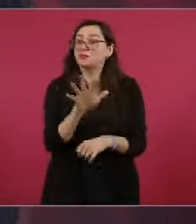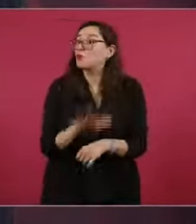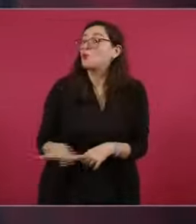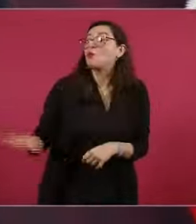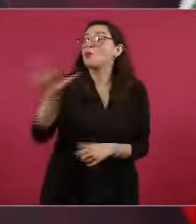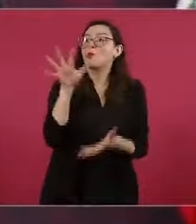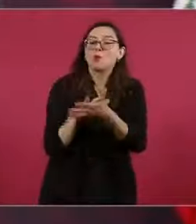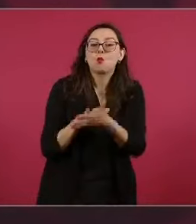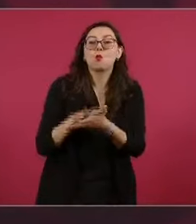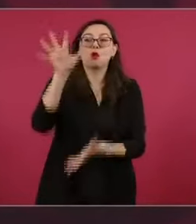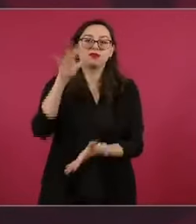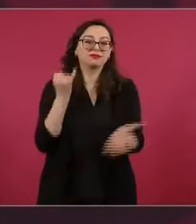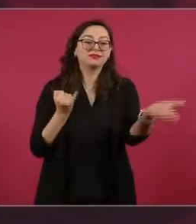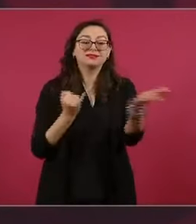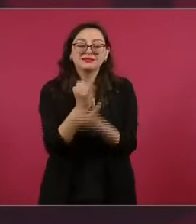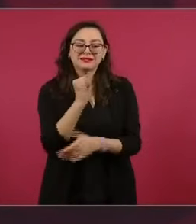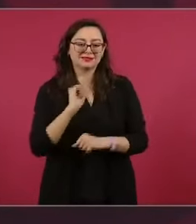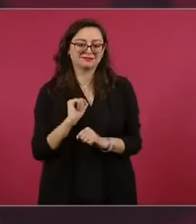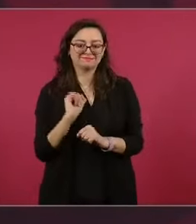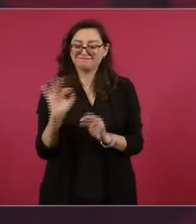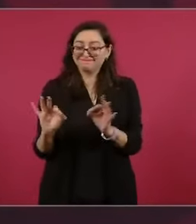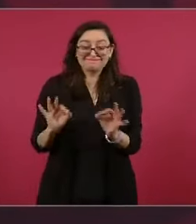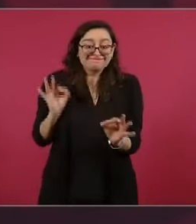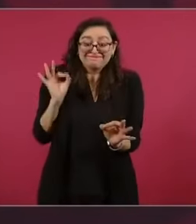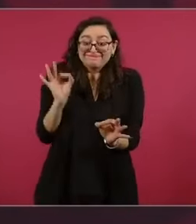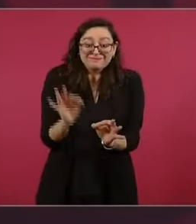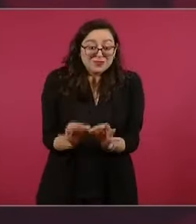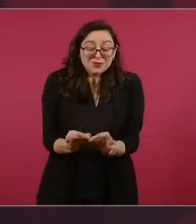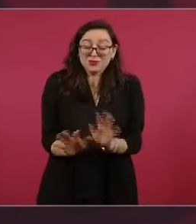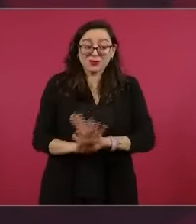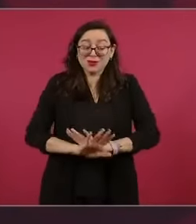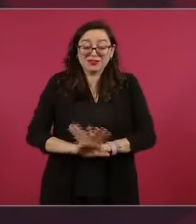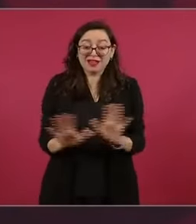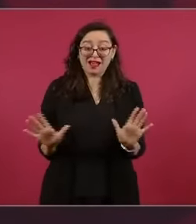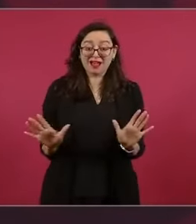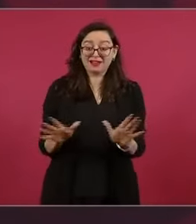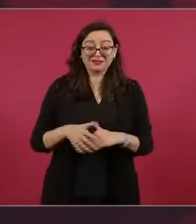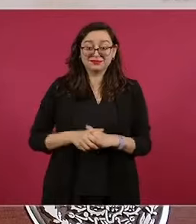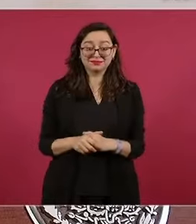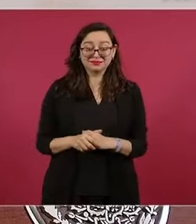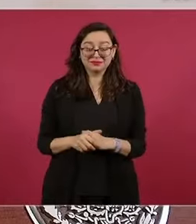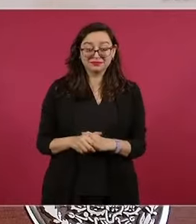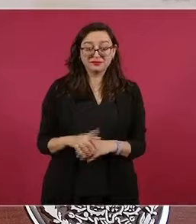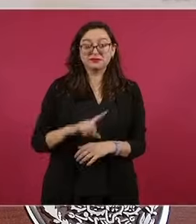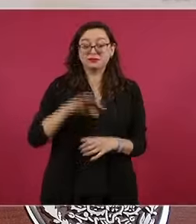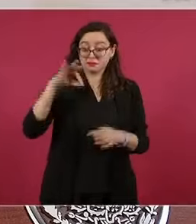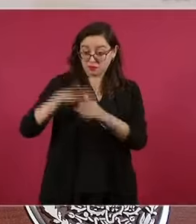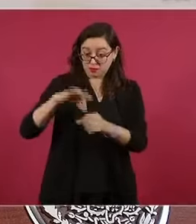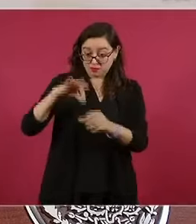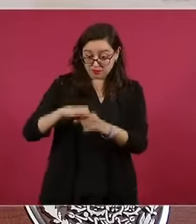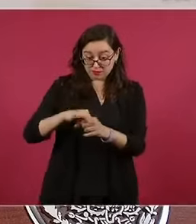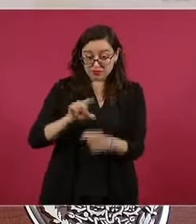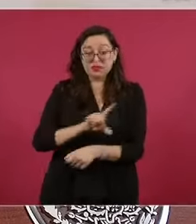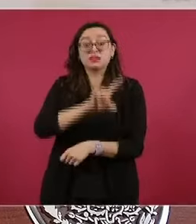Y se acabó. Ya después es, después de la elección,